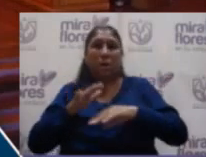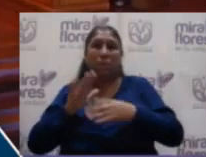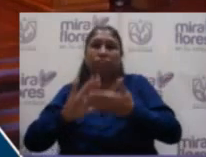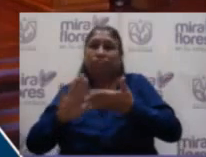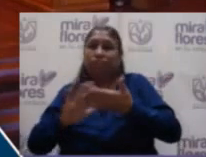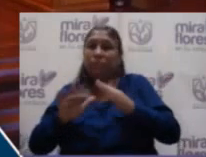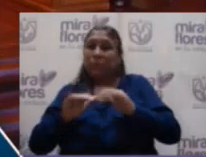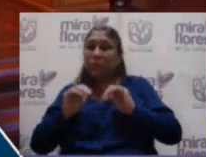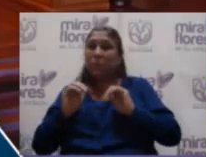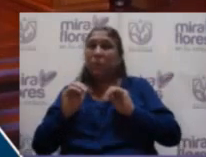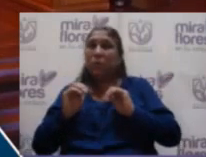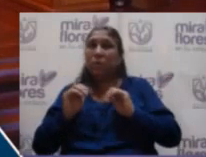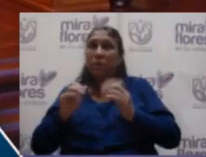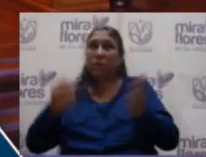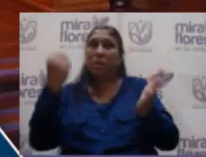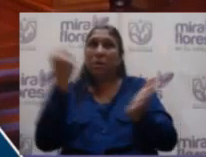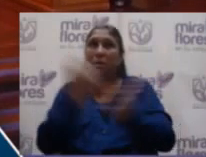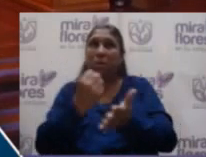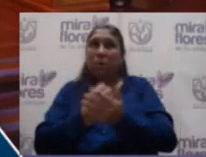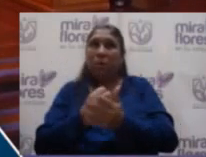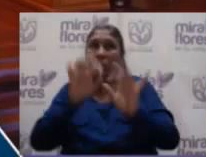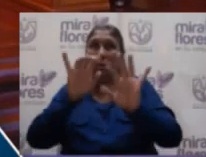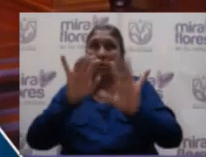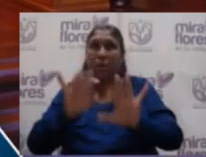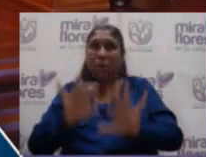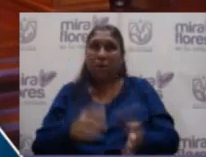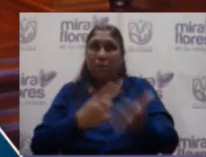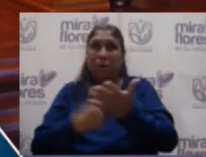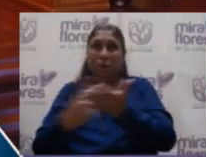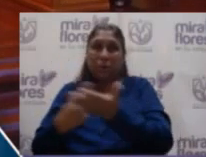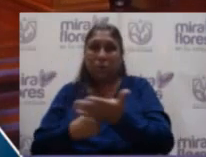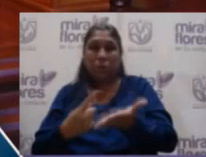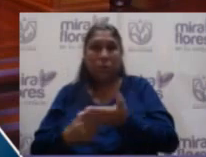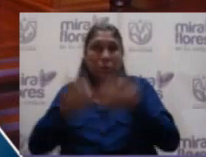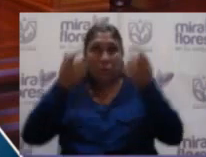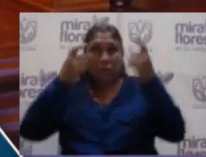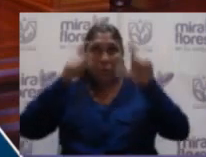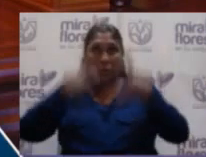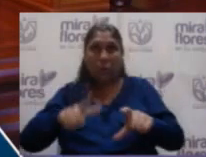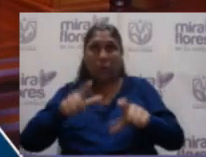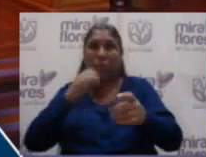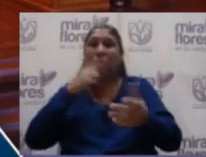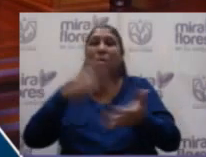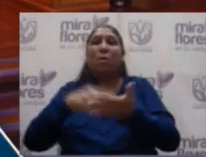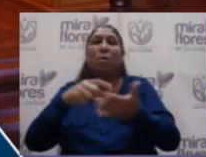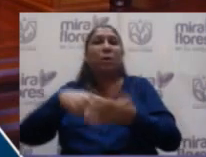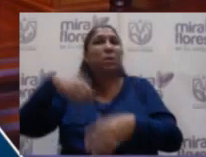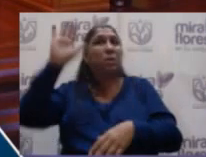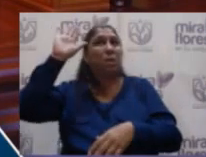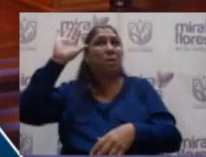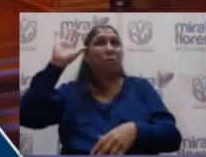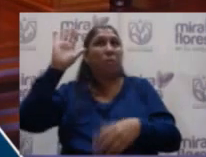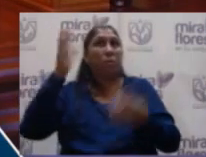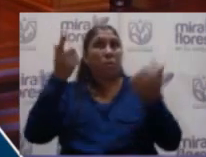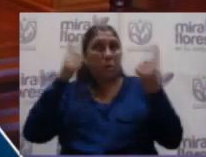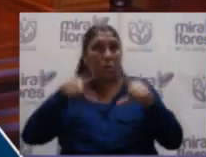de aprobación del acta para la ejecución inmediata de los acuerdos tomados. Aquellos que estén a favor, si van a expresar